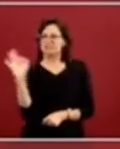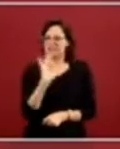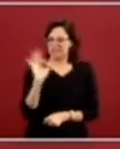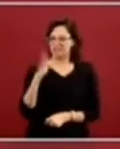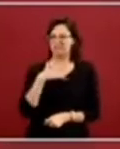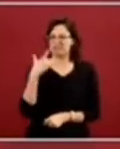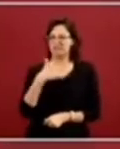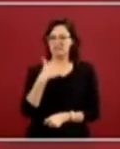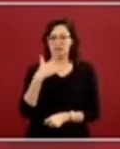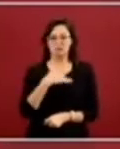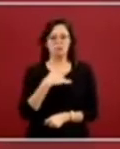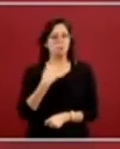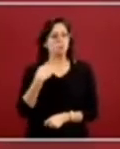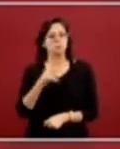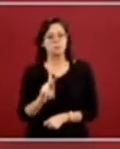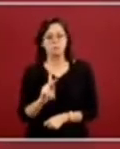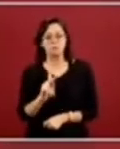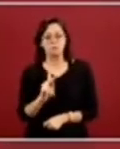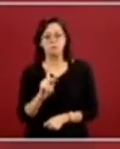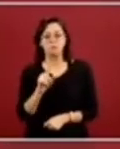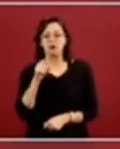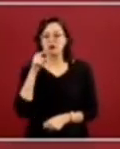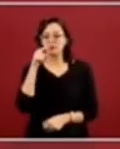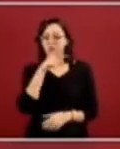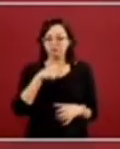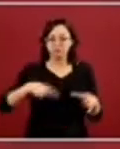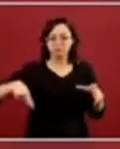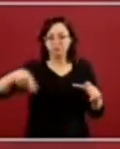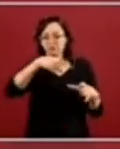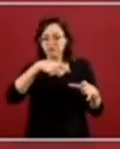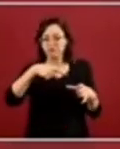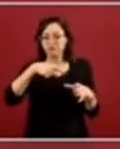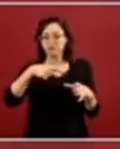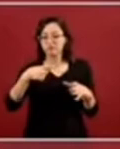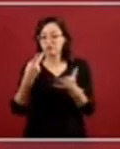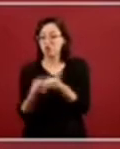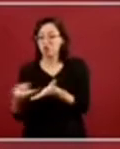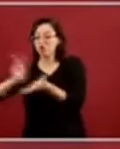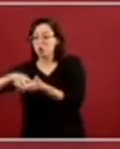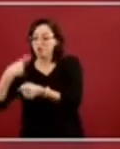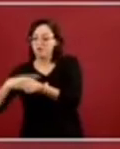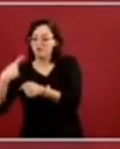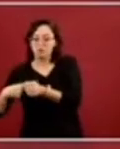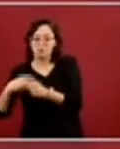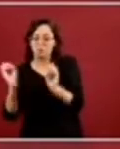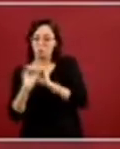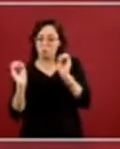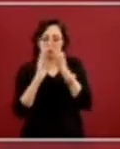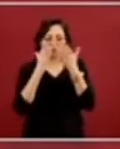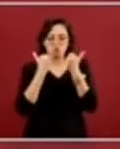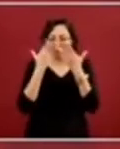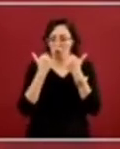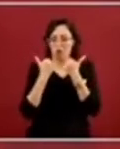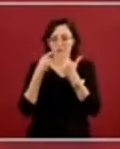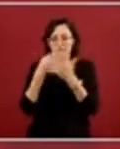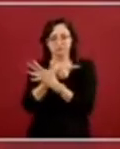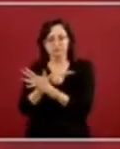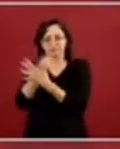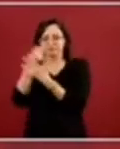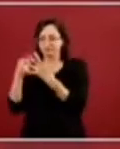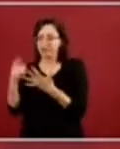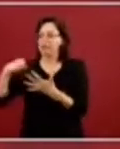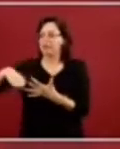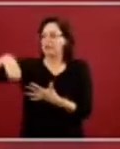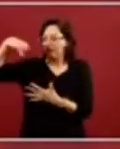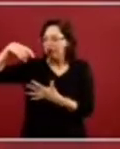COVID y no sea una persona en las situaciones con mayor riesgo de complicarse, las que acabo de mencionar, edad